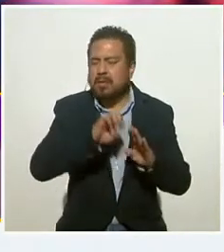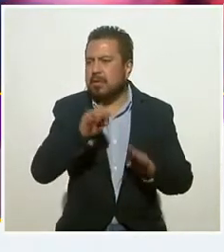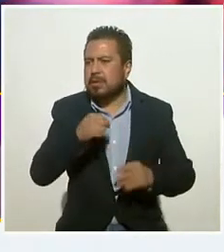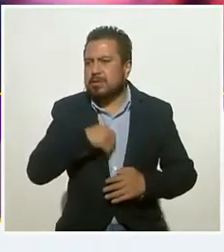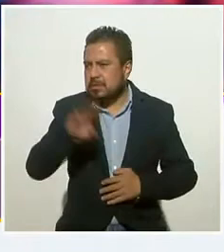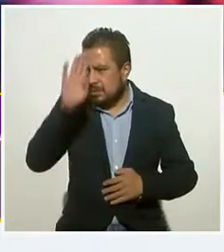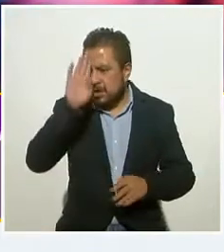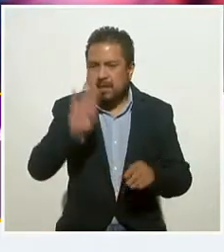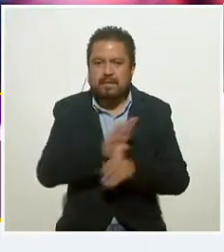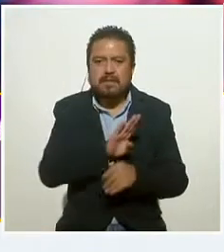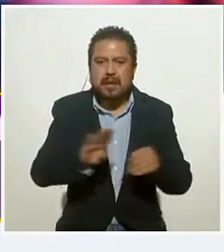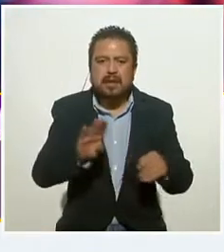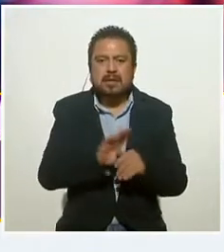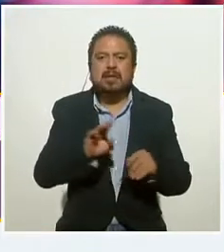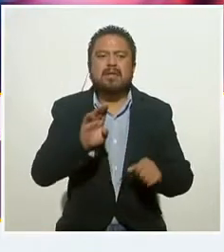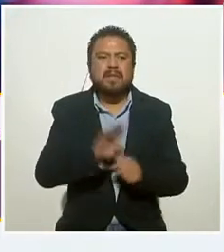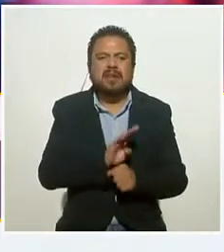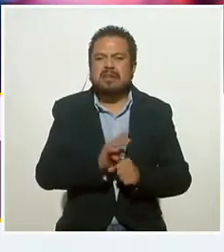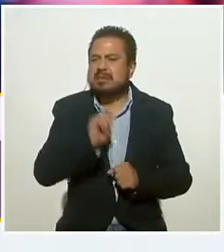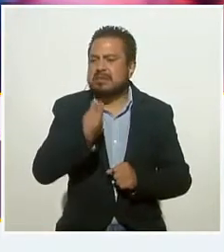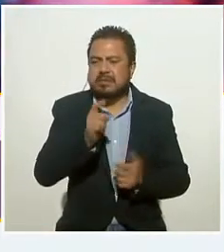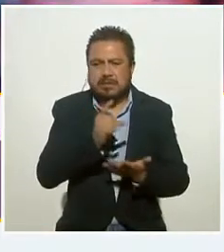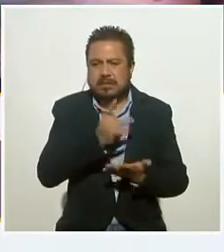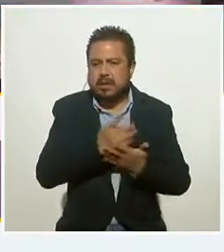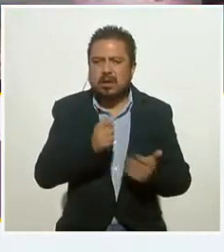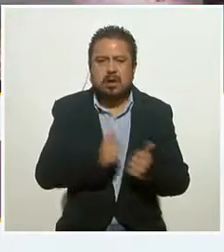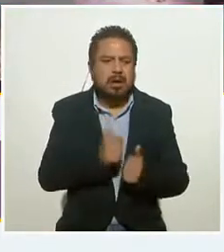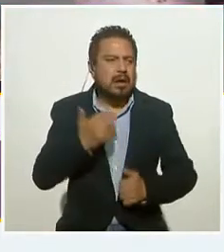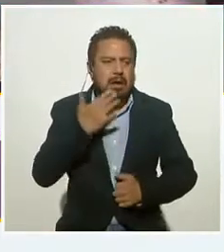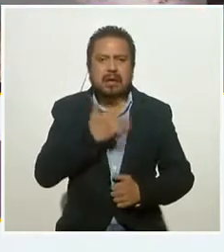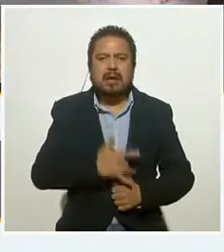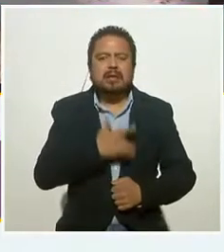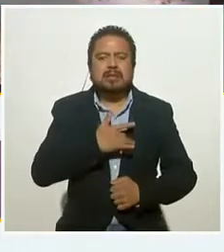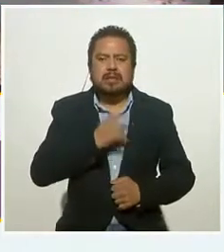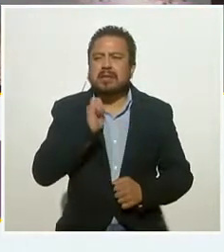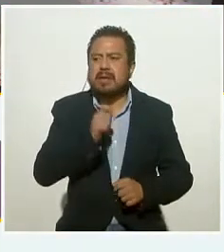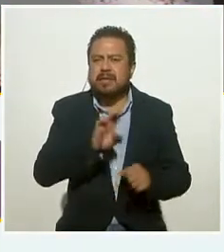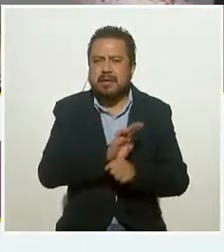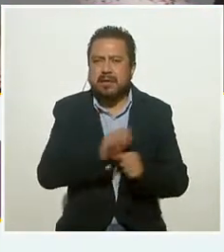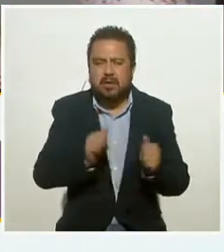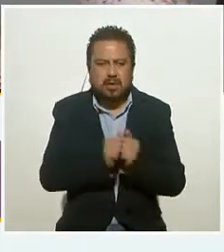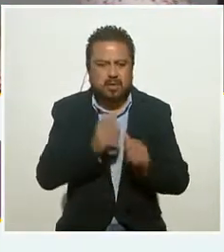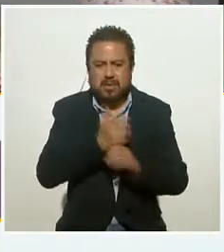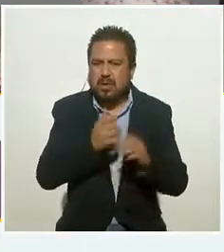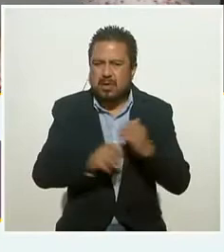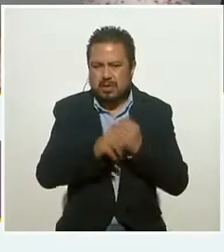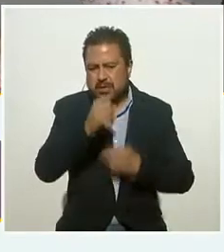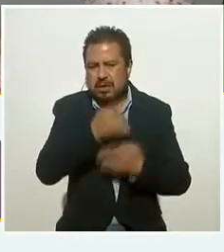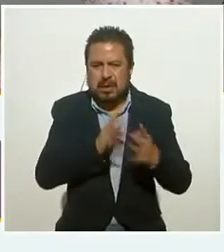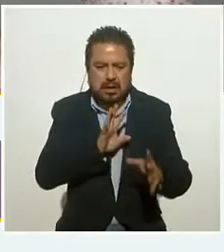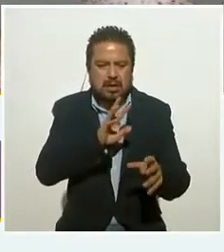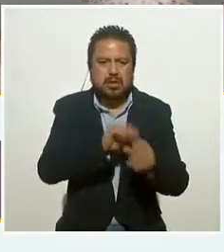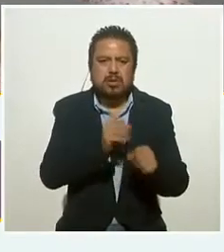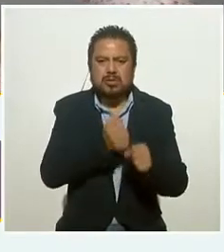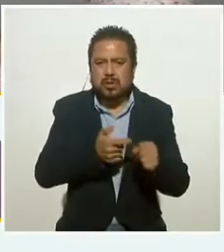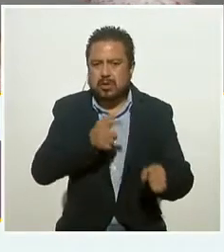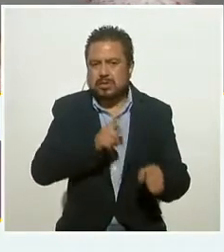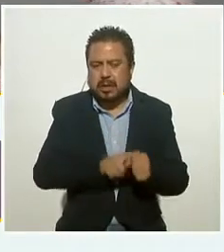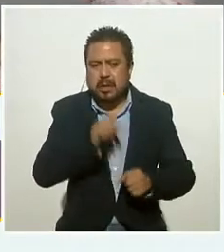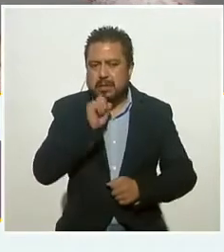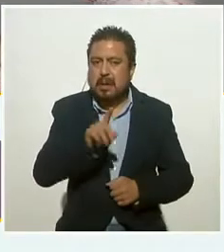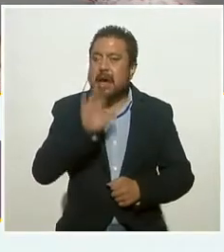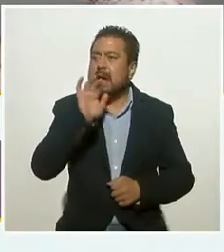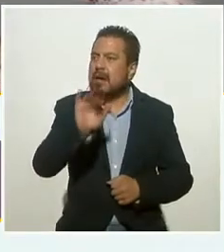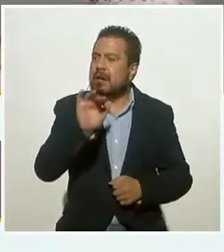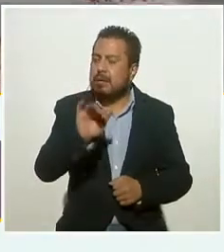pensamos en bienestar no solamente como placer, ¿verdad?, sino bienestar que tiene muchísimas dimensiones, incluyendo la social. Oye,